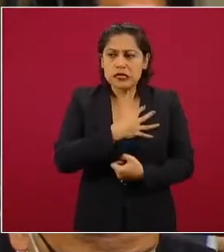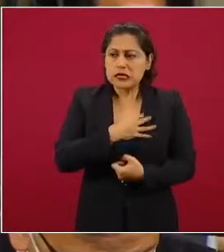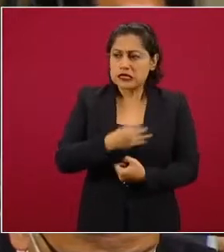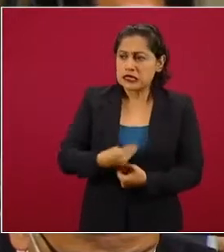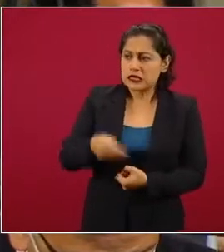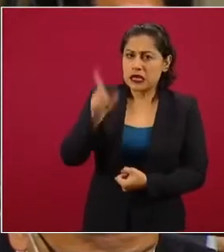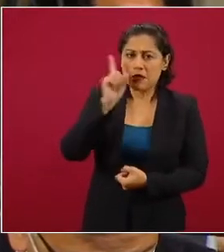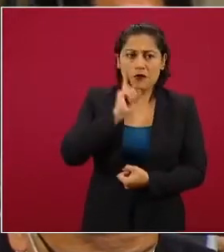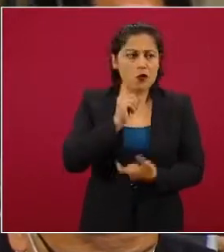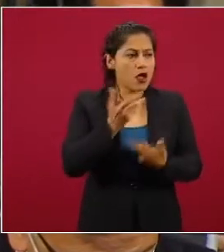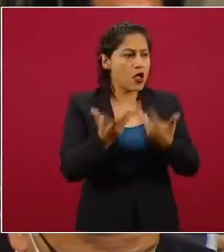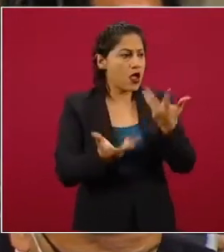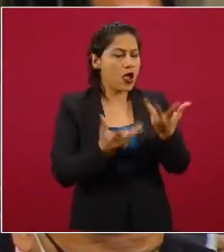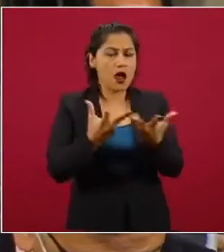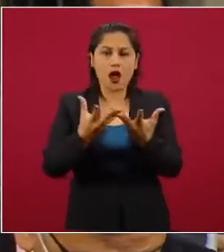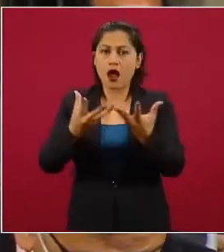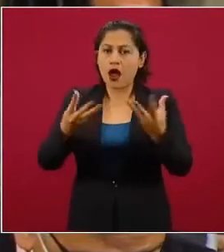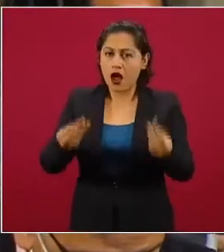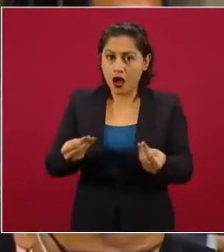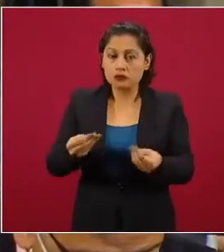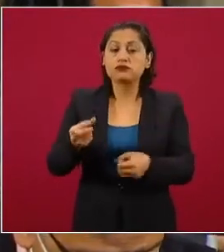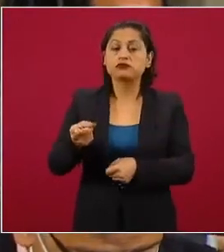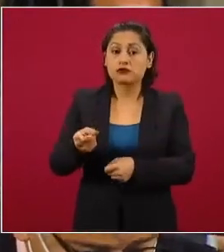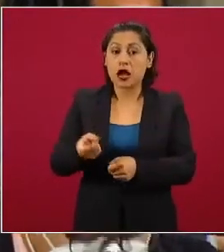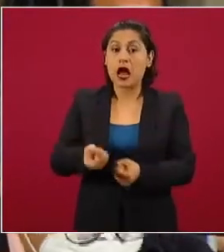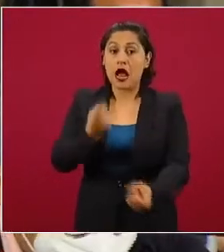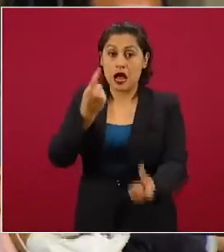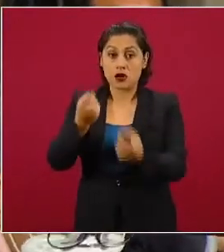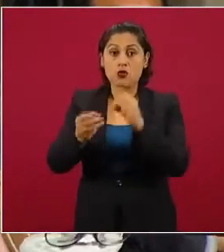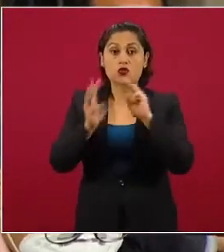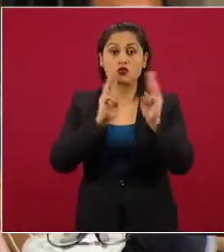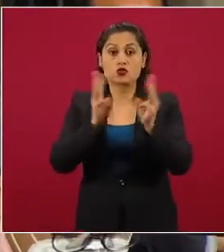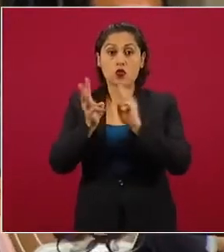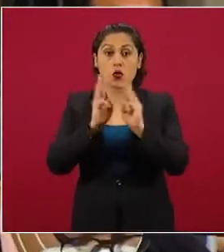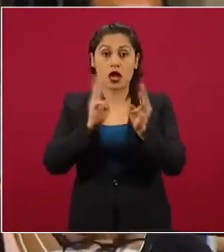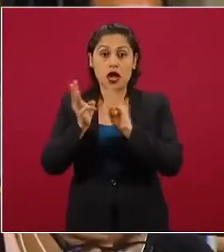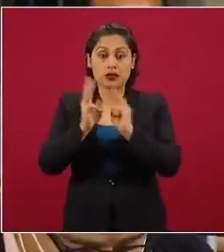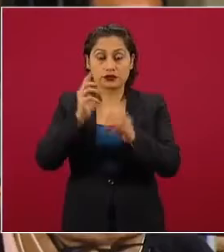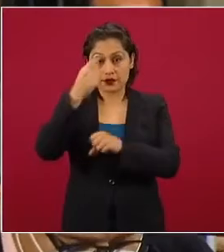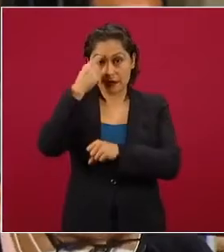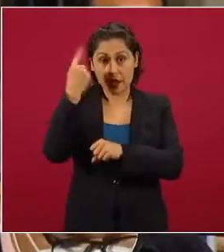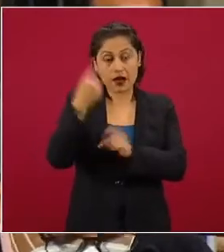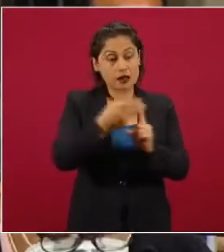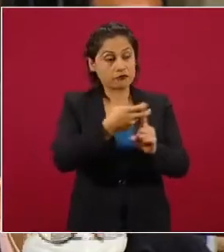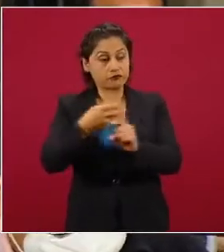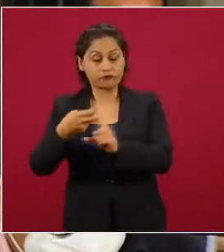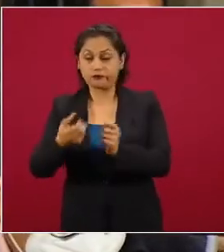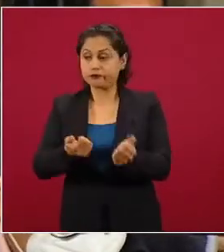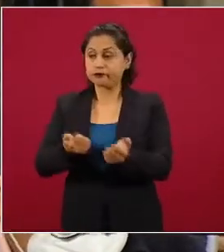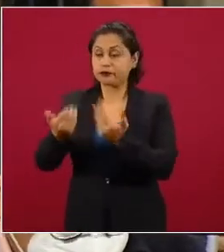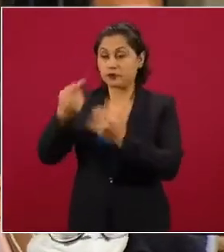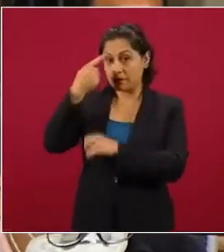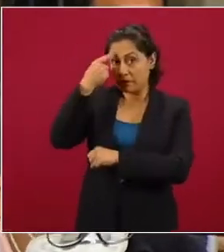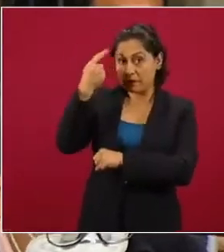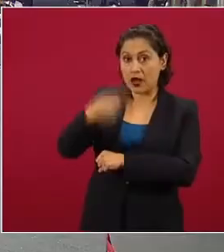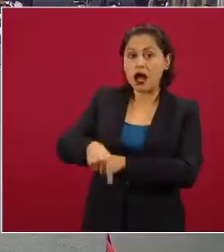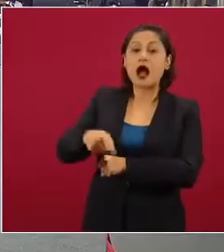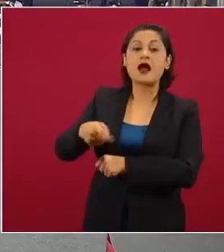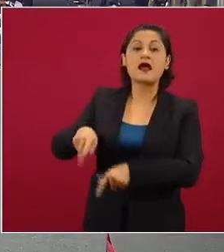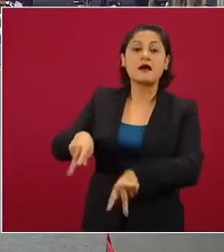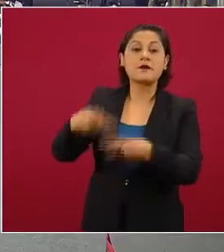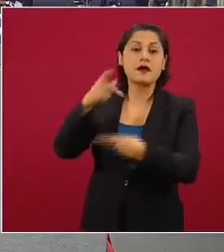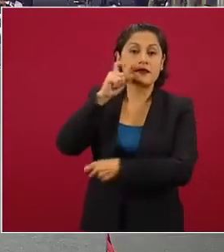desaparecida y hay hasta audios en WhatsApp que están circulando que es para una red de prostitución? ¿Qué está pasando con esta pesadilla, presidente? Pues